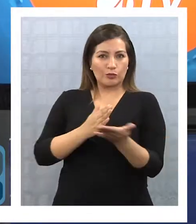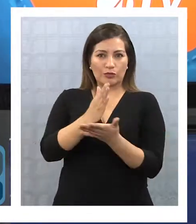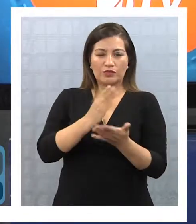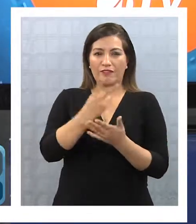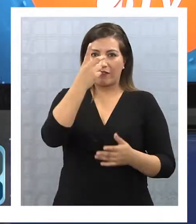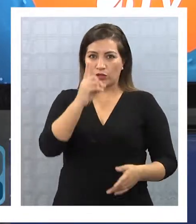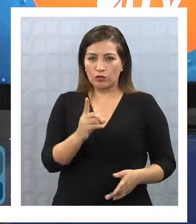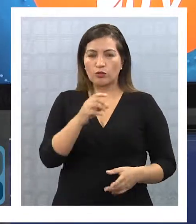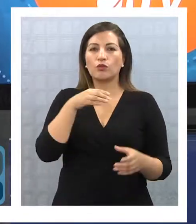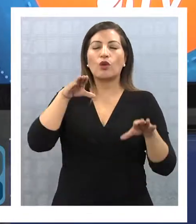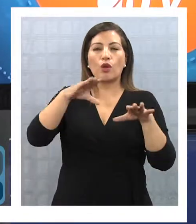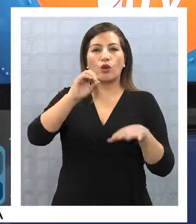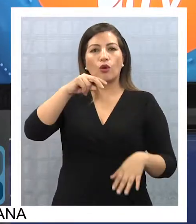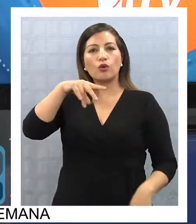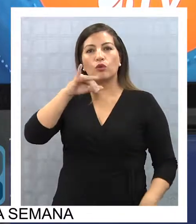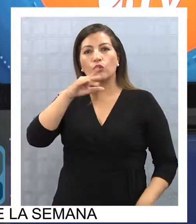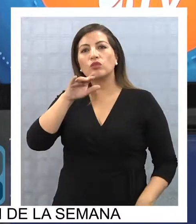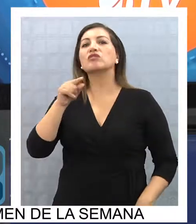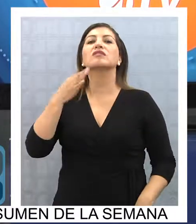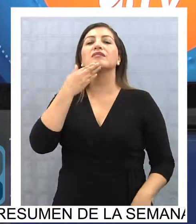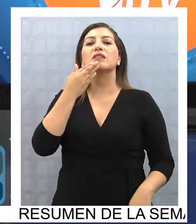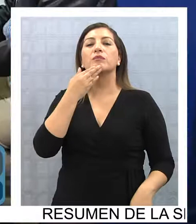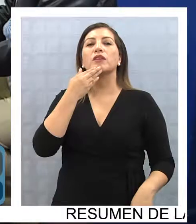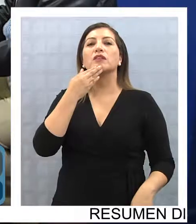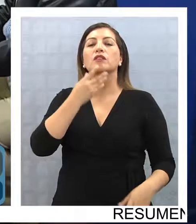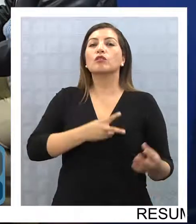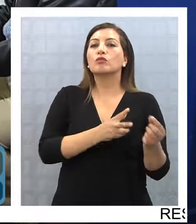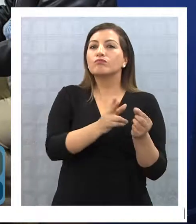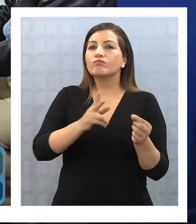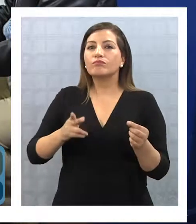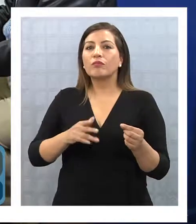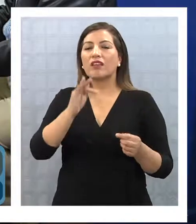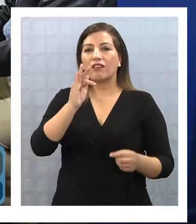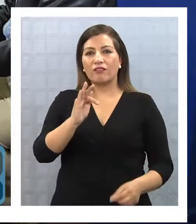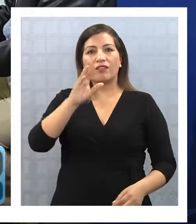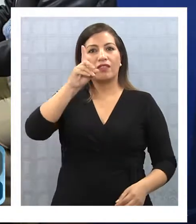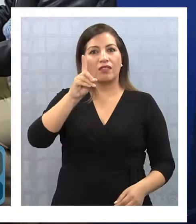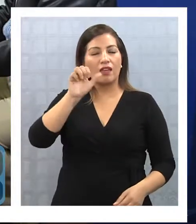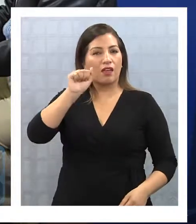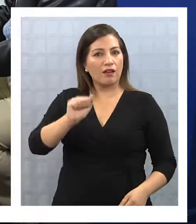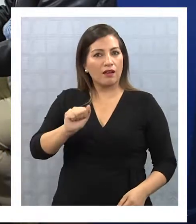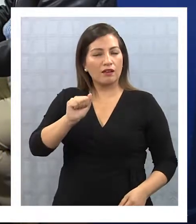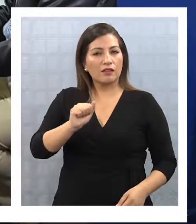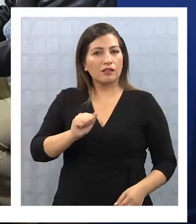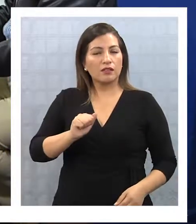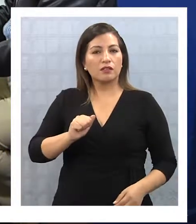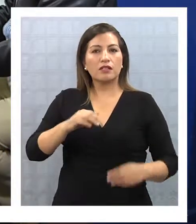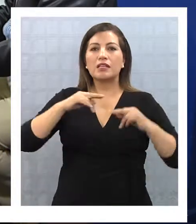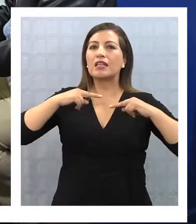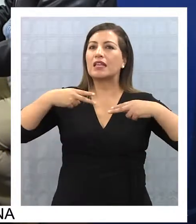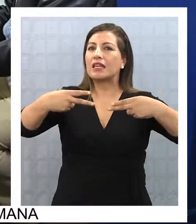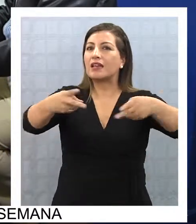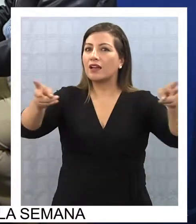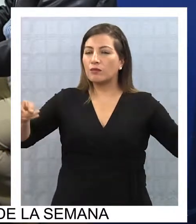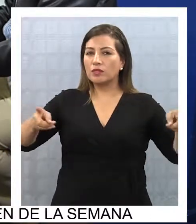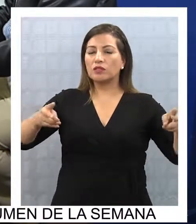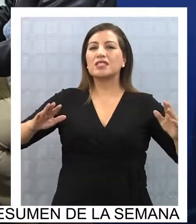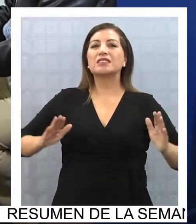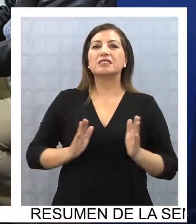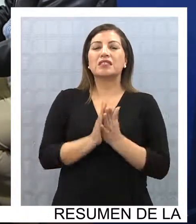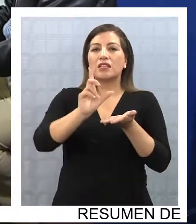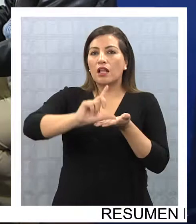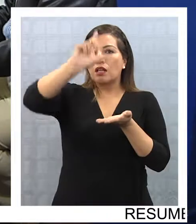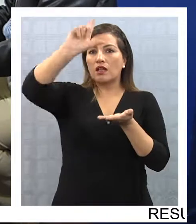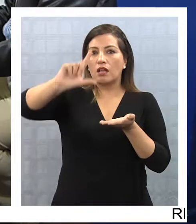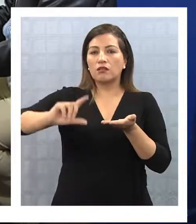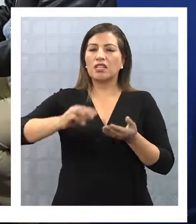21º concurso, inaugurando además un proyecto del FPA, del Fondo de Participación Ambiental, en Humberstone y Santa Laura, de 30